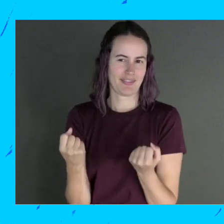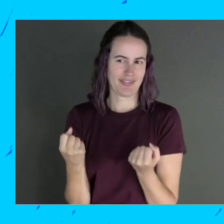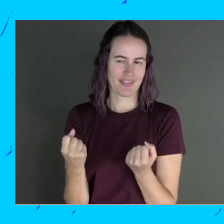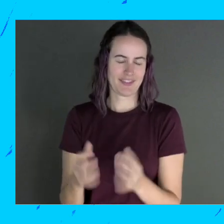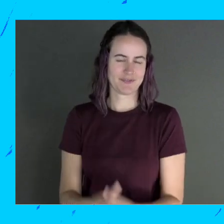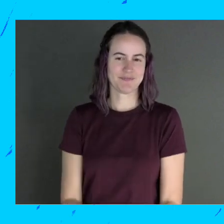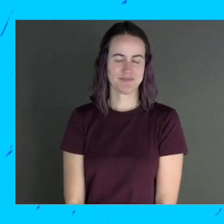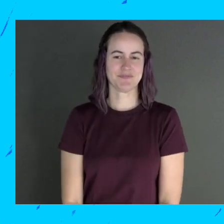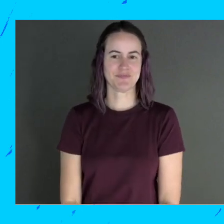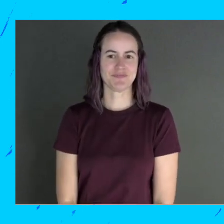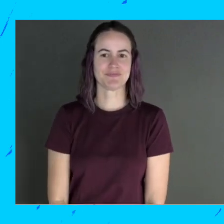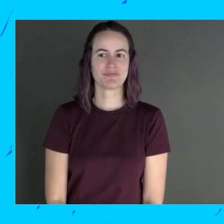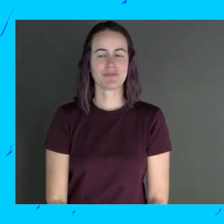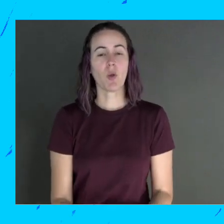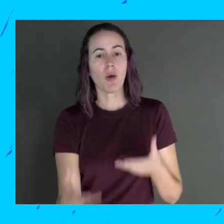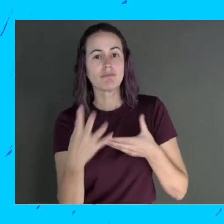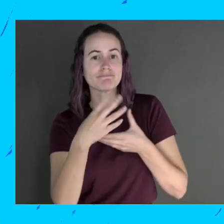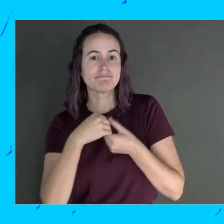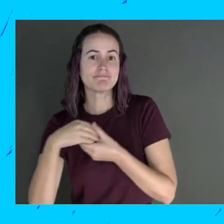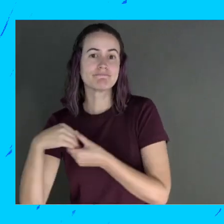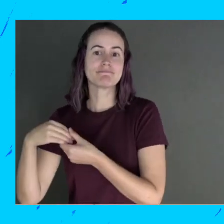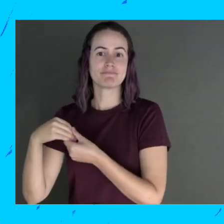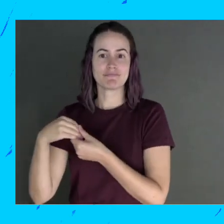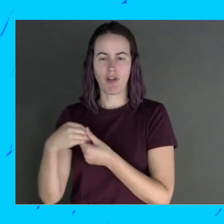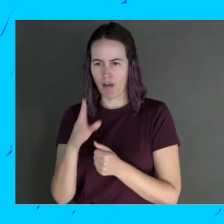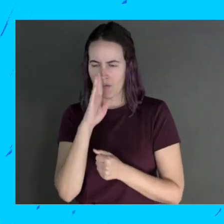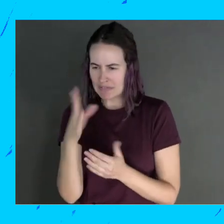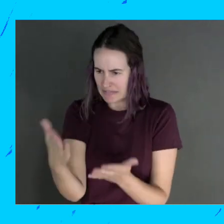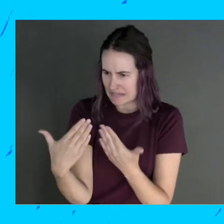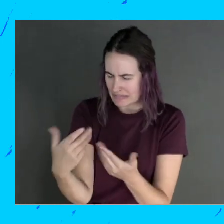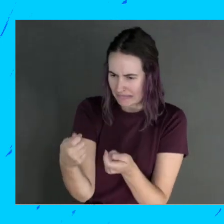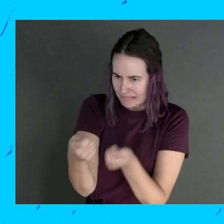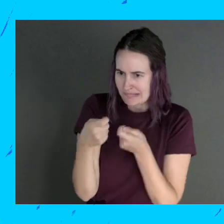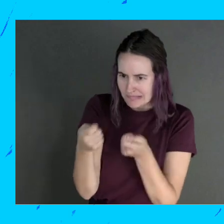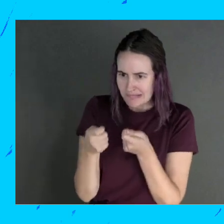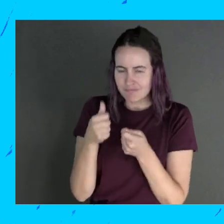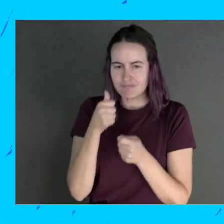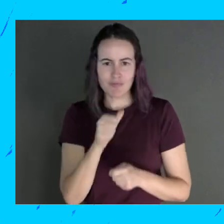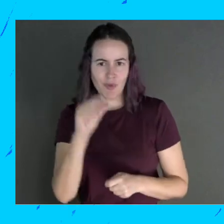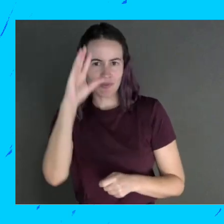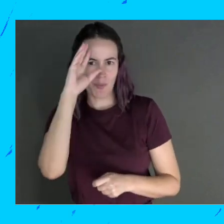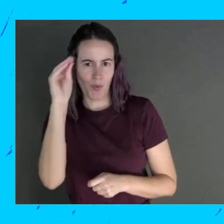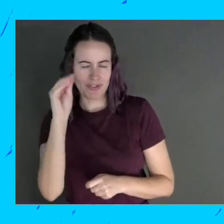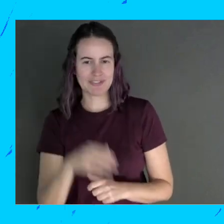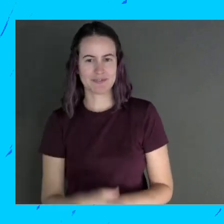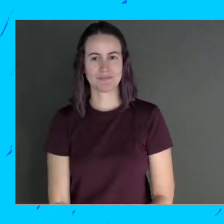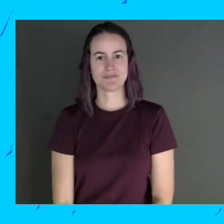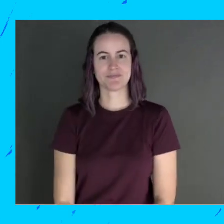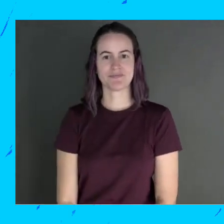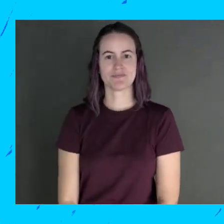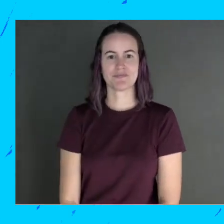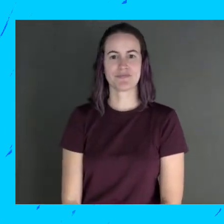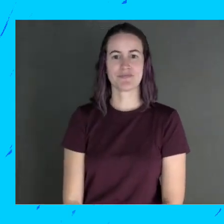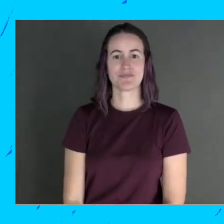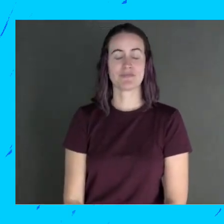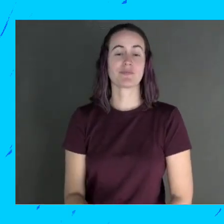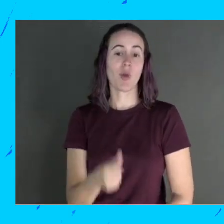para poder trabajar diferentes plataformas para trabajar con niñas y niños,